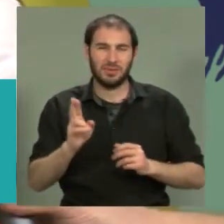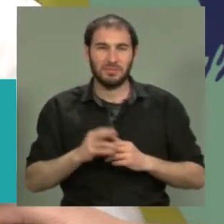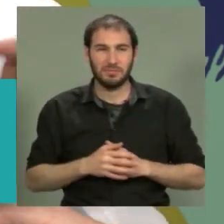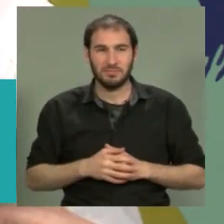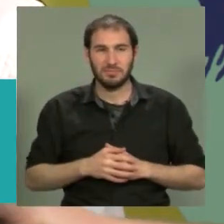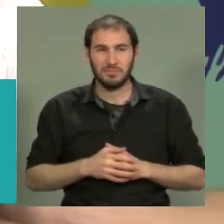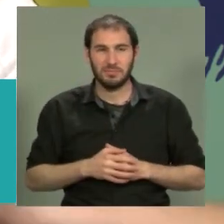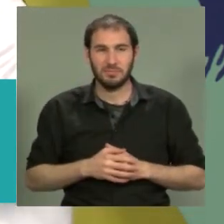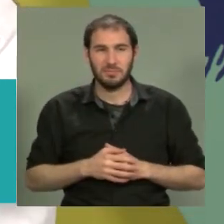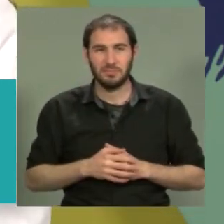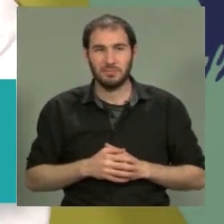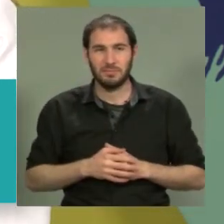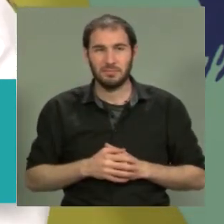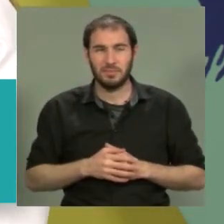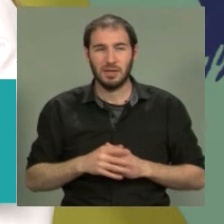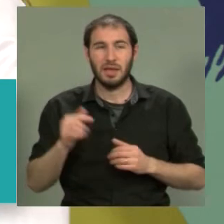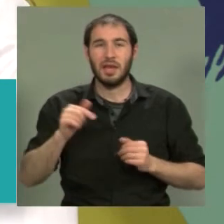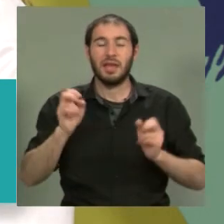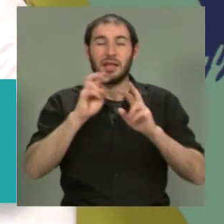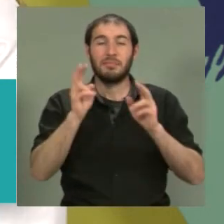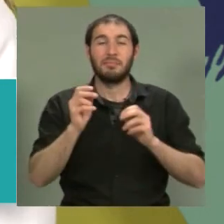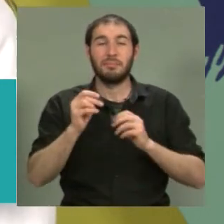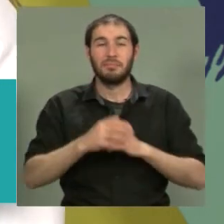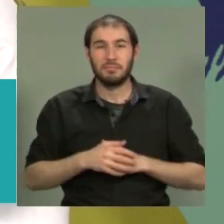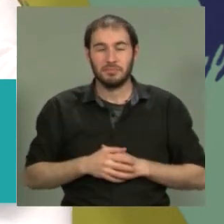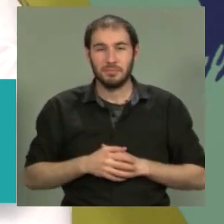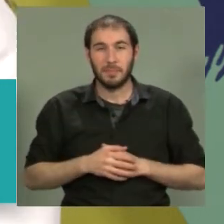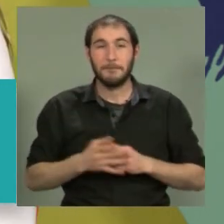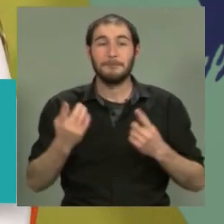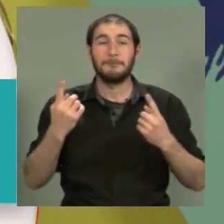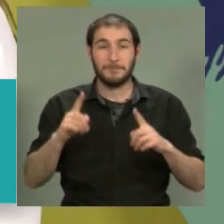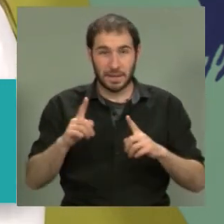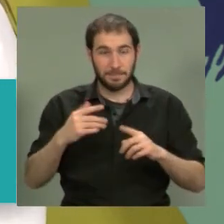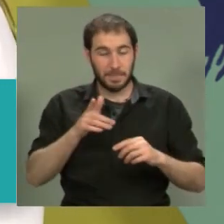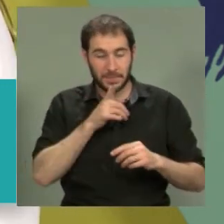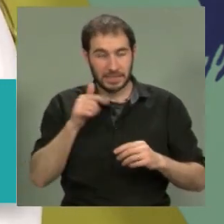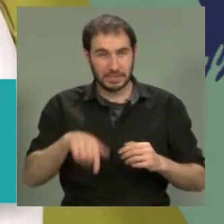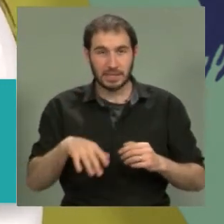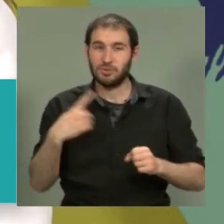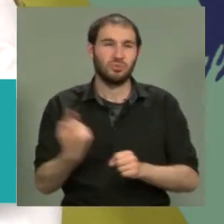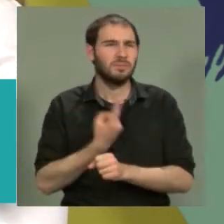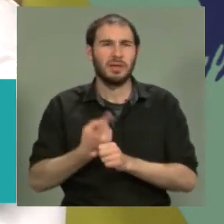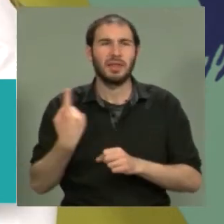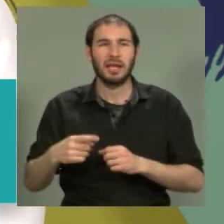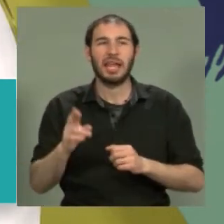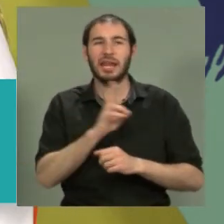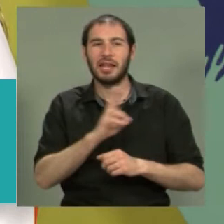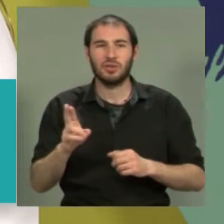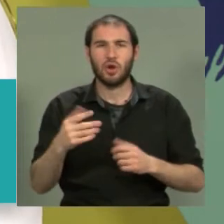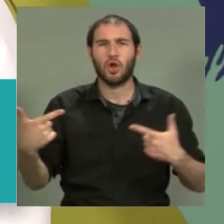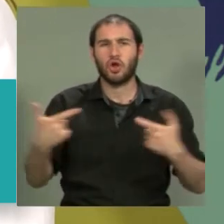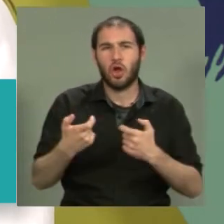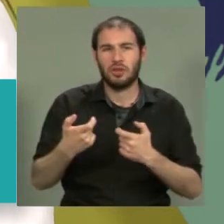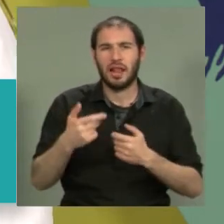y de sus familias, sobre todo de aquellos creyentes. Pero lo que sí me parece que no puede suceder es que la religión se oponga